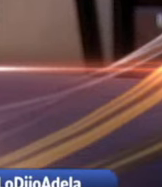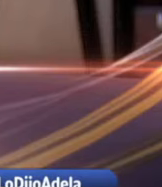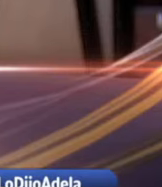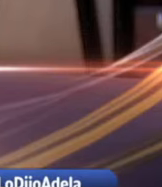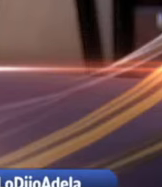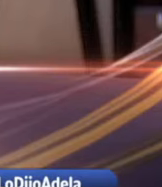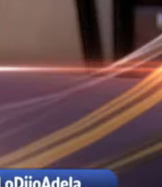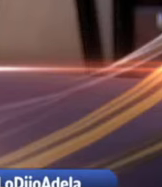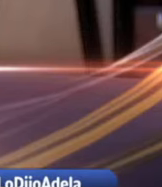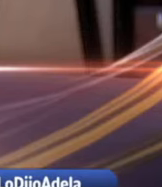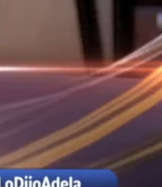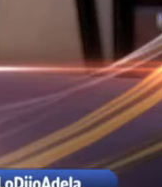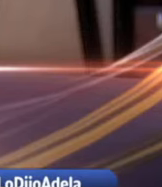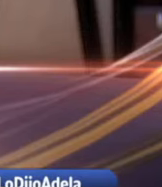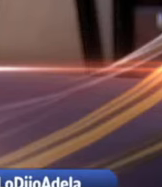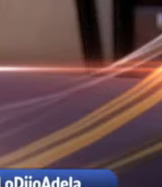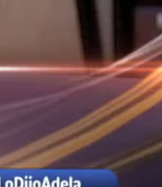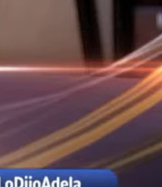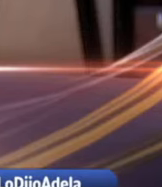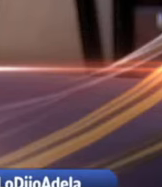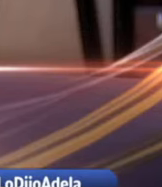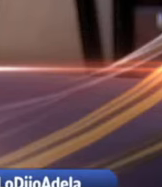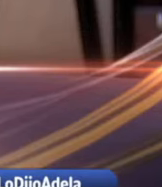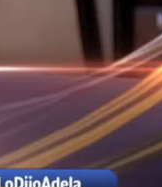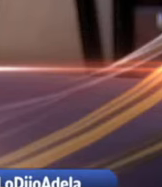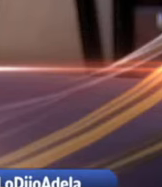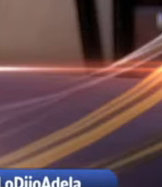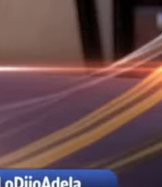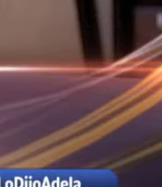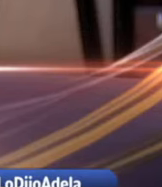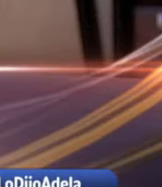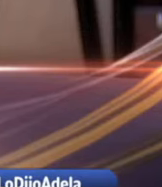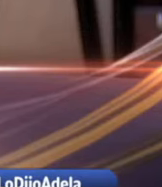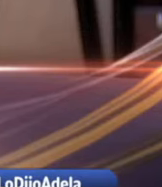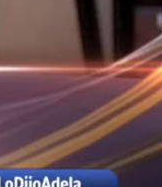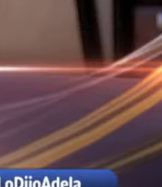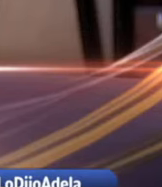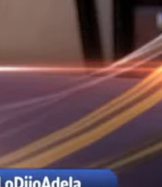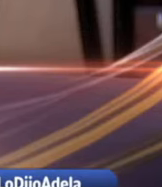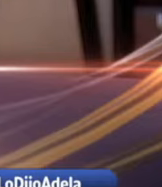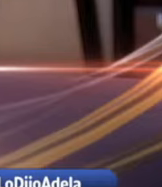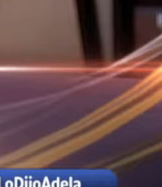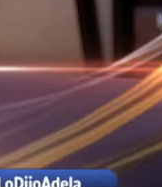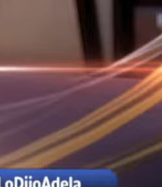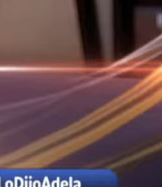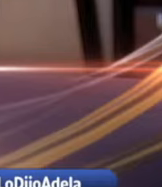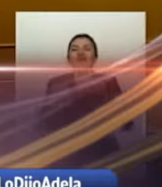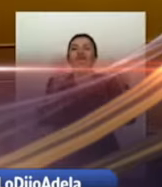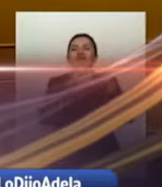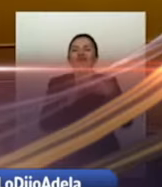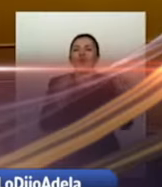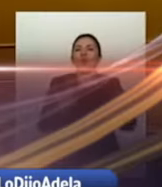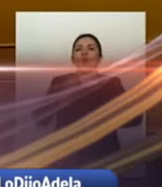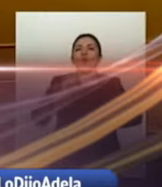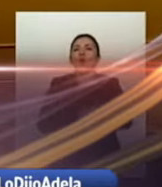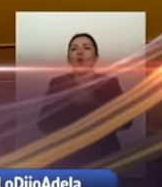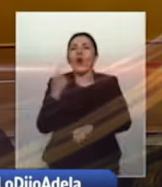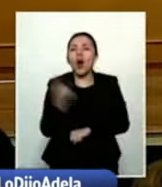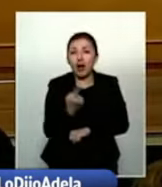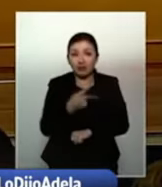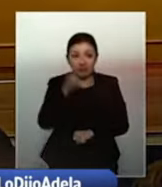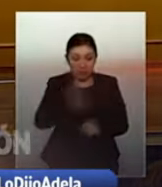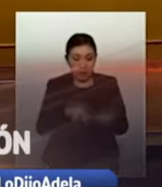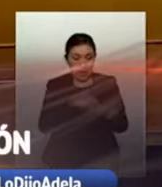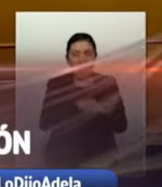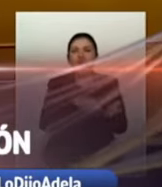como lo tiene el ministro? Claro que la recuerdo, pero no como lo hace Saldívar. Yo a Saldívar lo conozco hace 45 años. O sea, no fue una reunión de